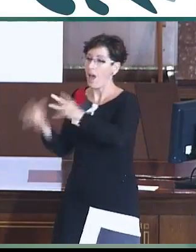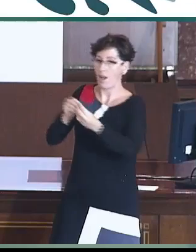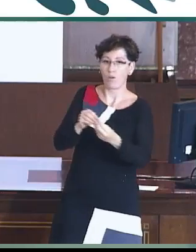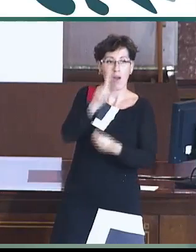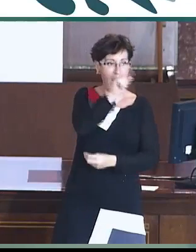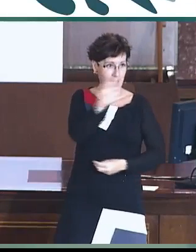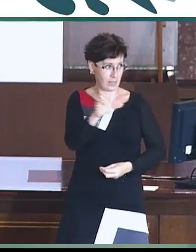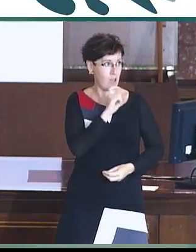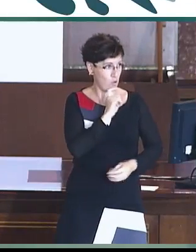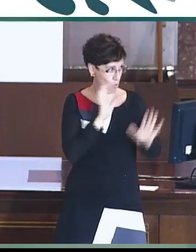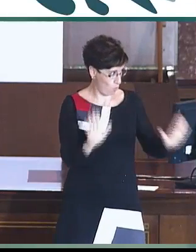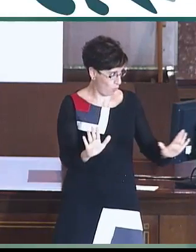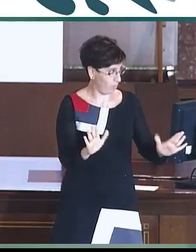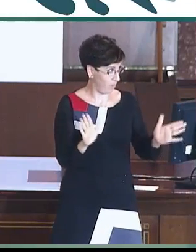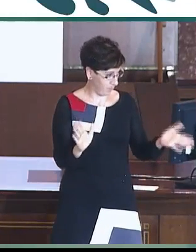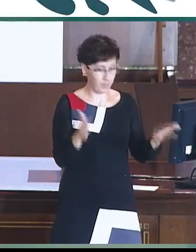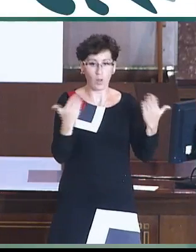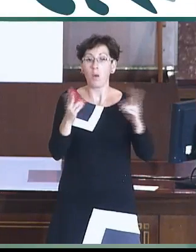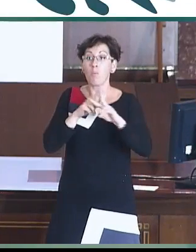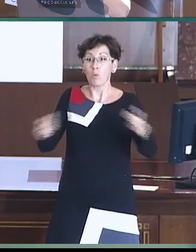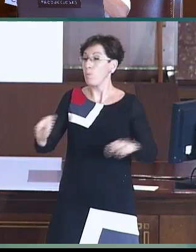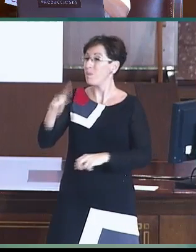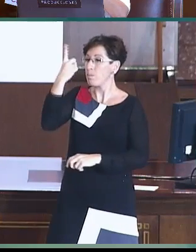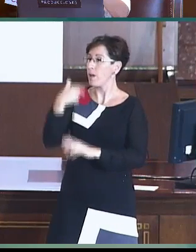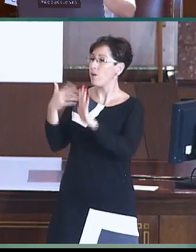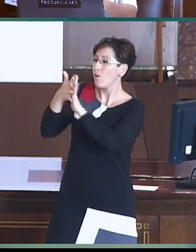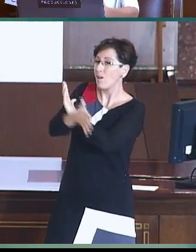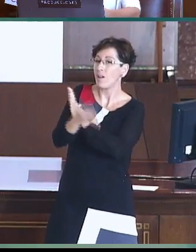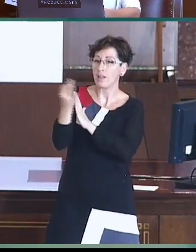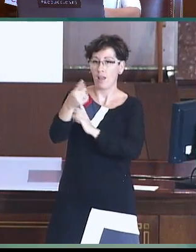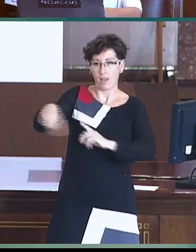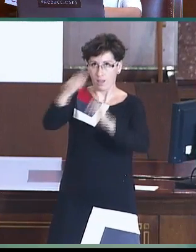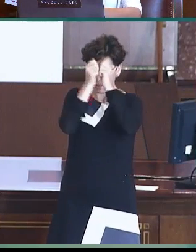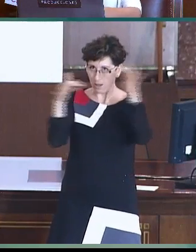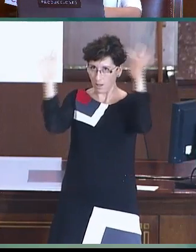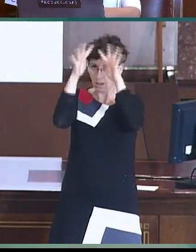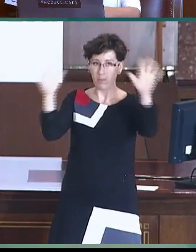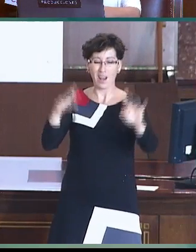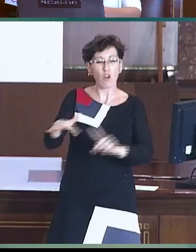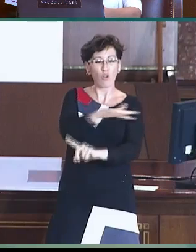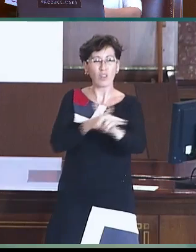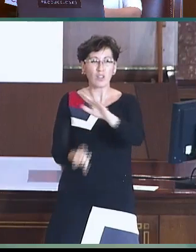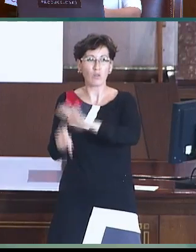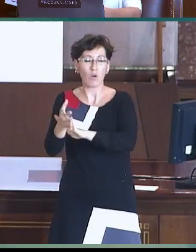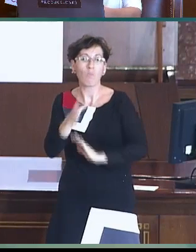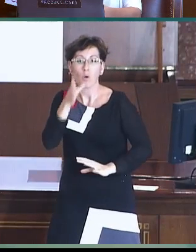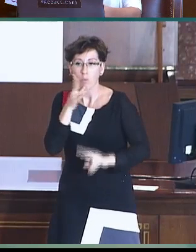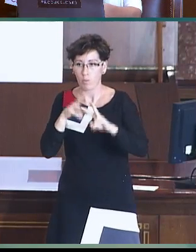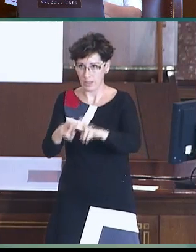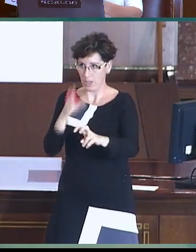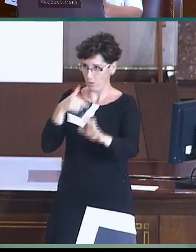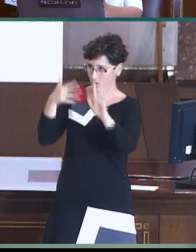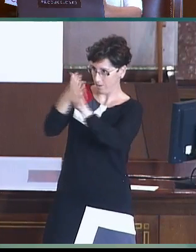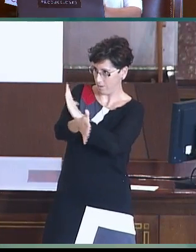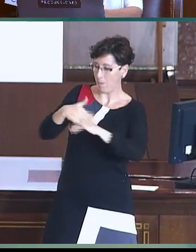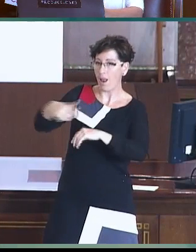signos. Y lo primero que quería empezar a comentaros es el contexto en el que surge este trabajo. Yo creo que la